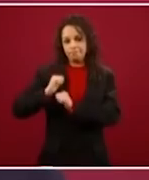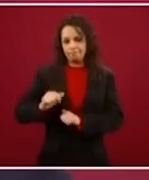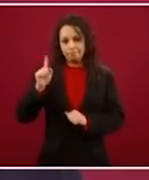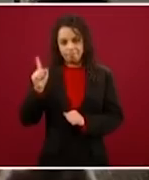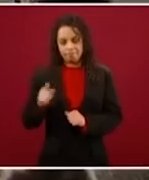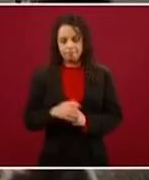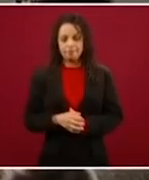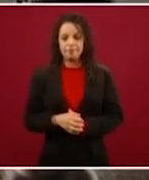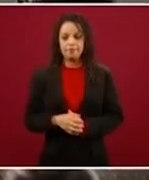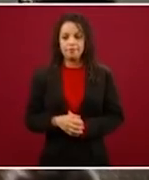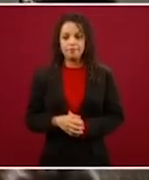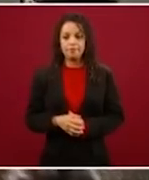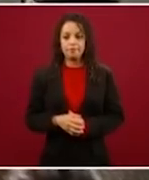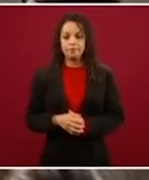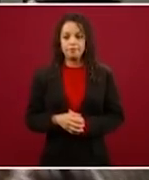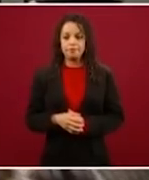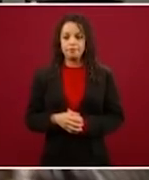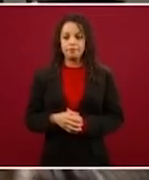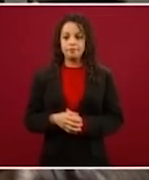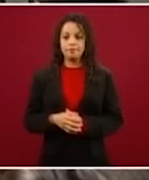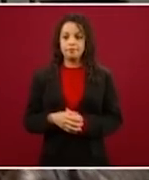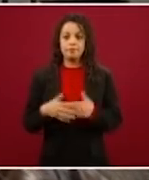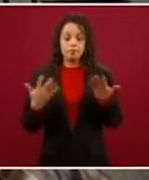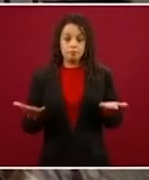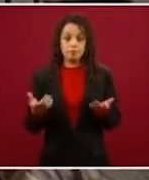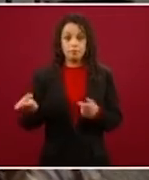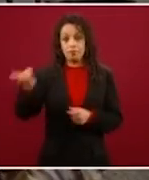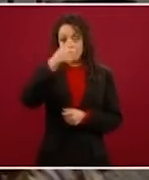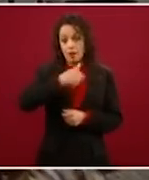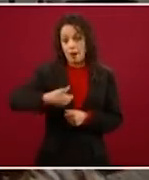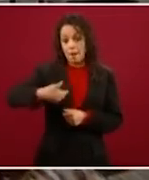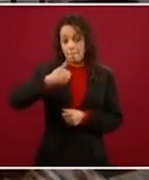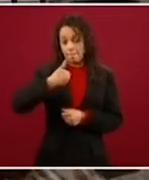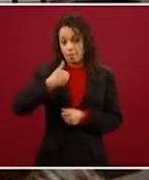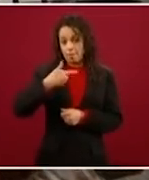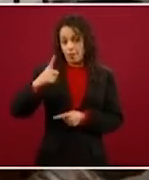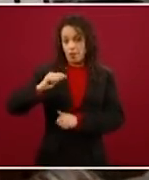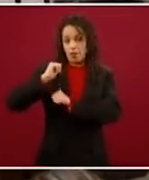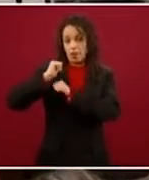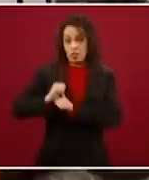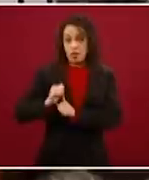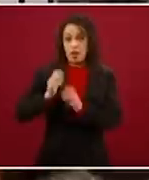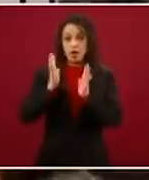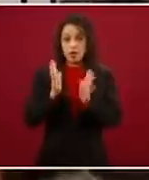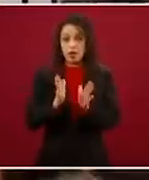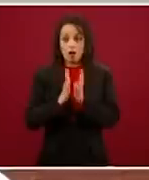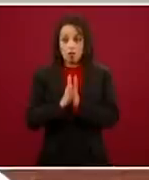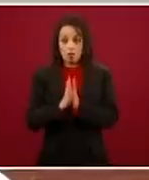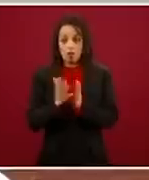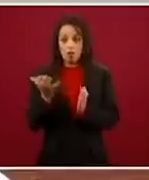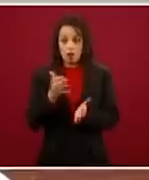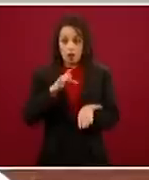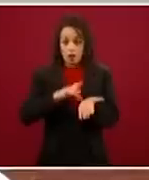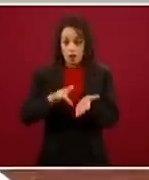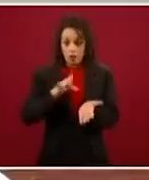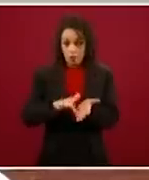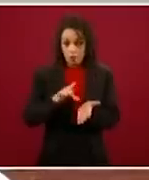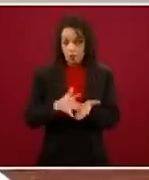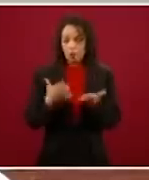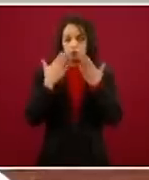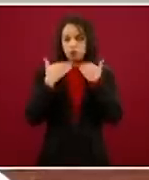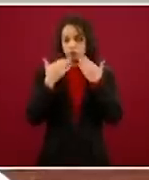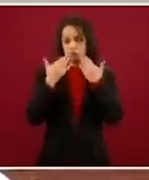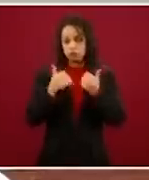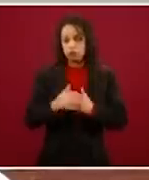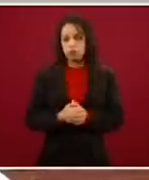no hemos sido requeridos por ninguna autoridad, ni hemos tenido ni ha aparecido en nuestro modelo de riesgo. Sin